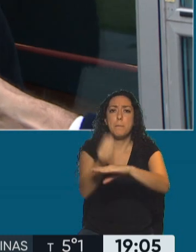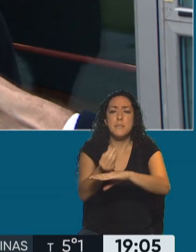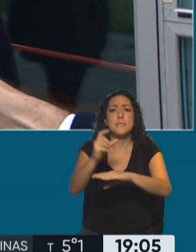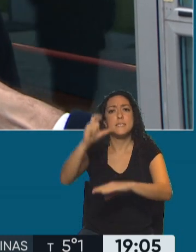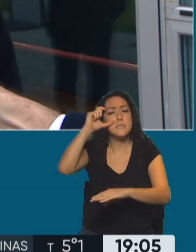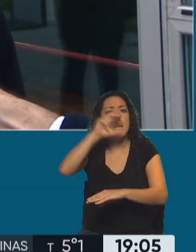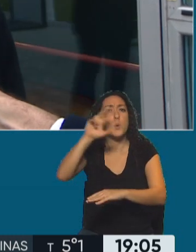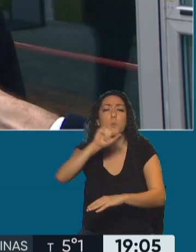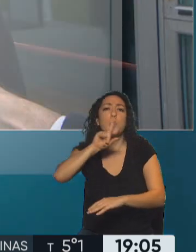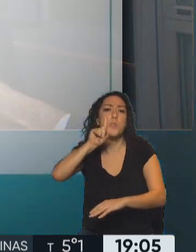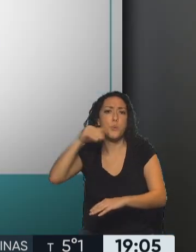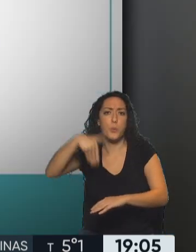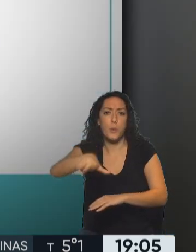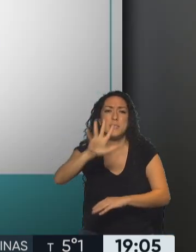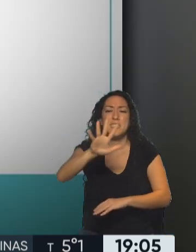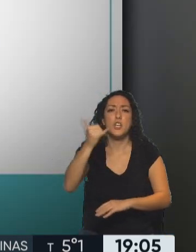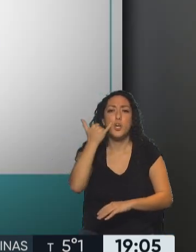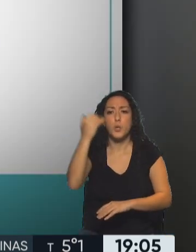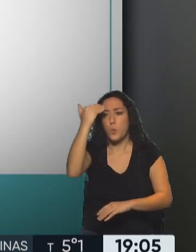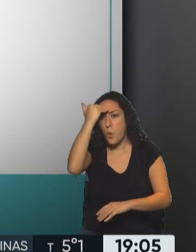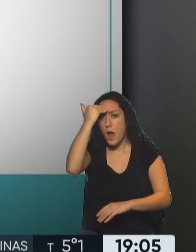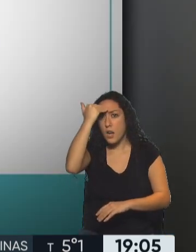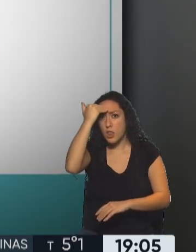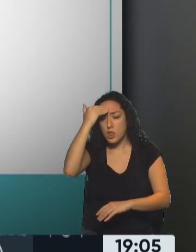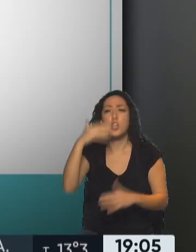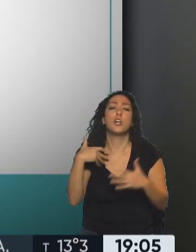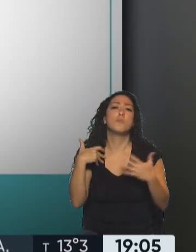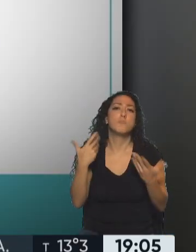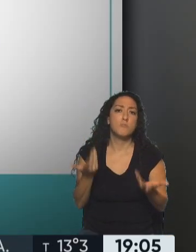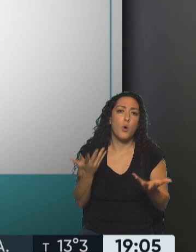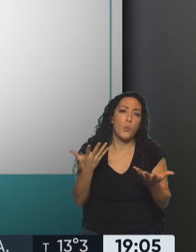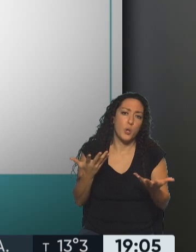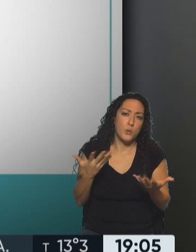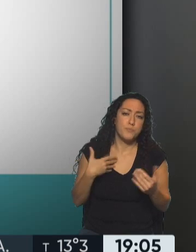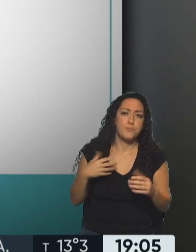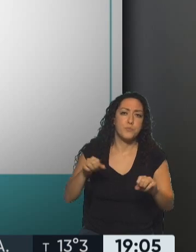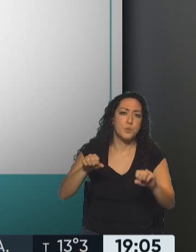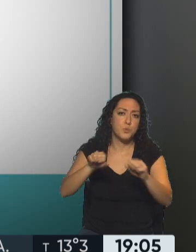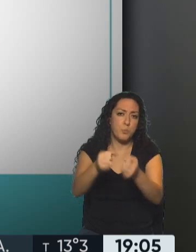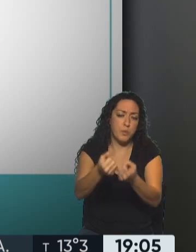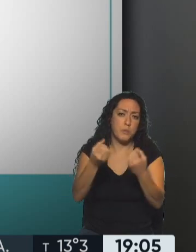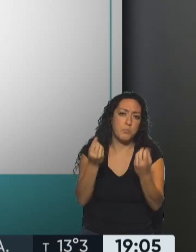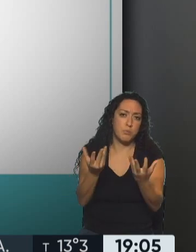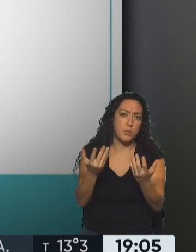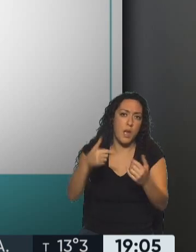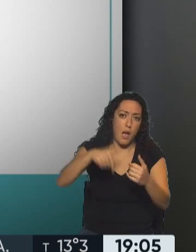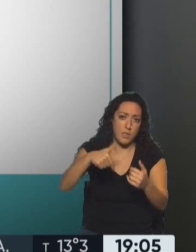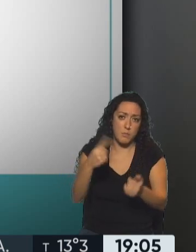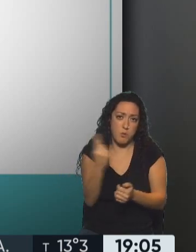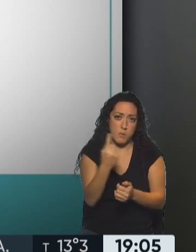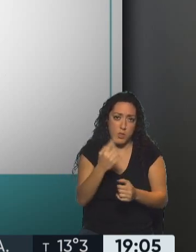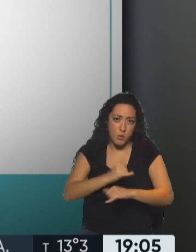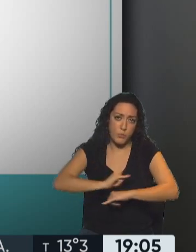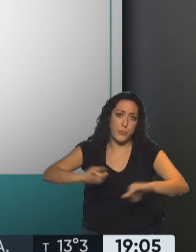Cerruti, va a dar una conferencia 5:15. Finalmente, por razones obvias, ¿no?, se ha cancelado. Las modificaciones se están anunciando en este momento. Y